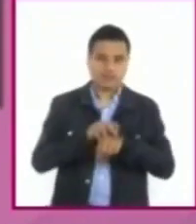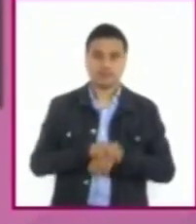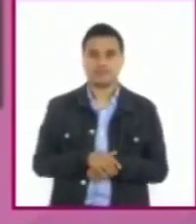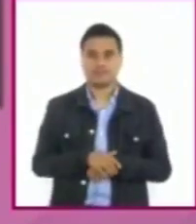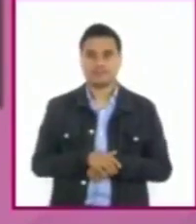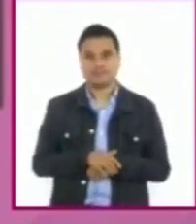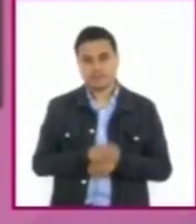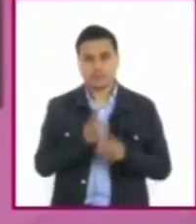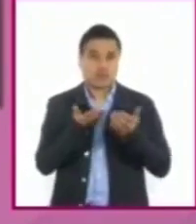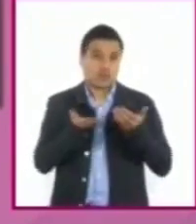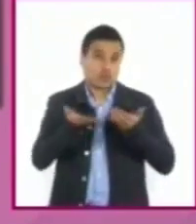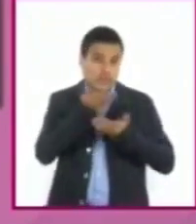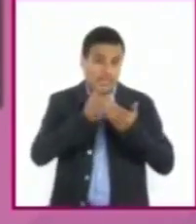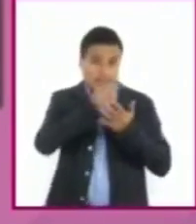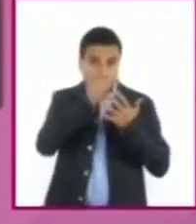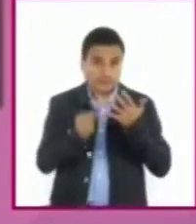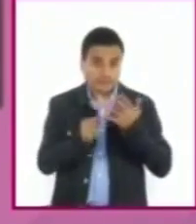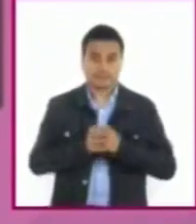sociales,